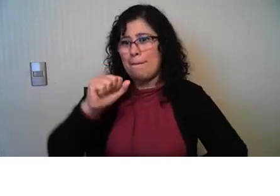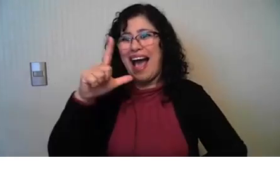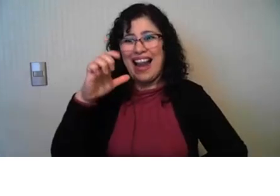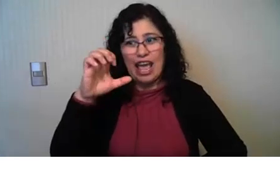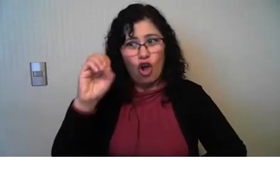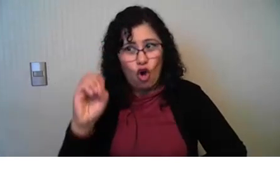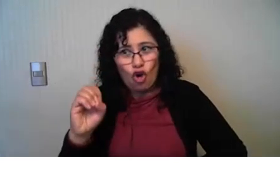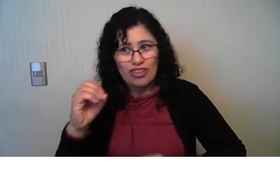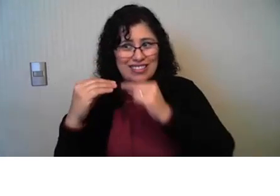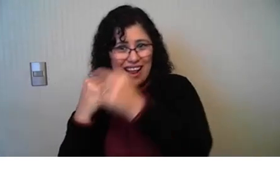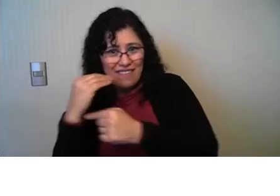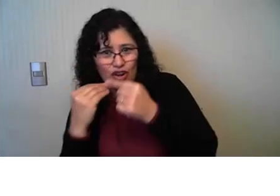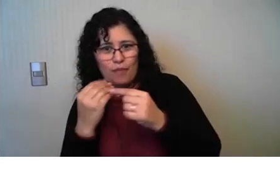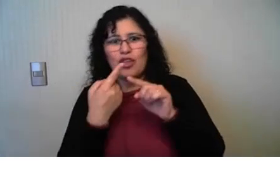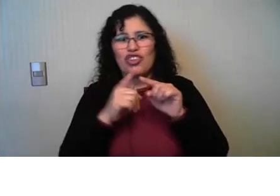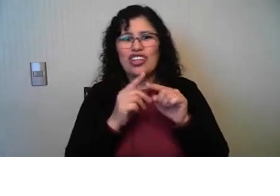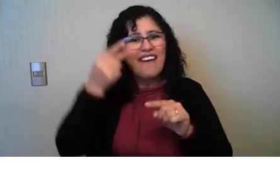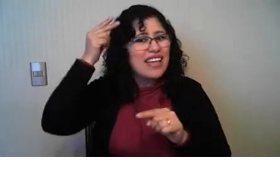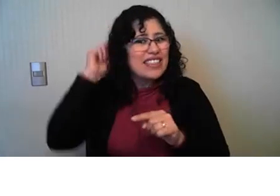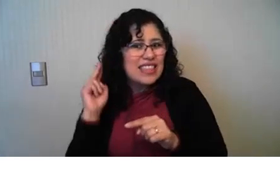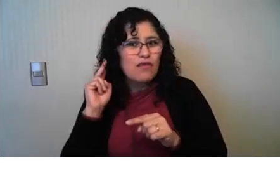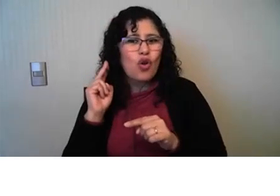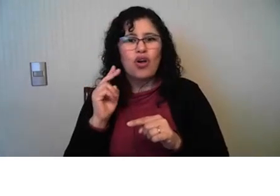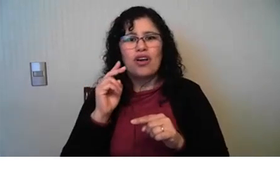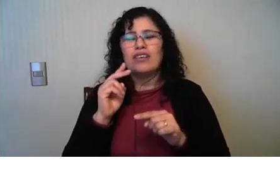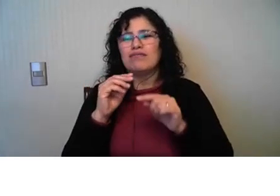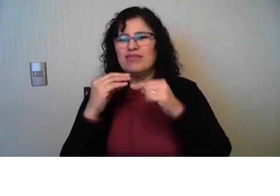vestíbulo cerebelo, que lo vamos a conocer como